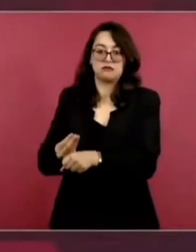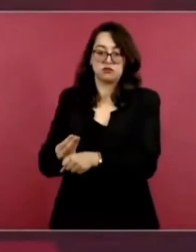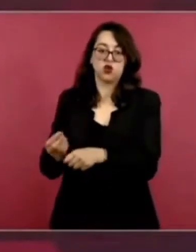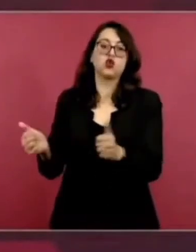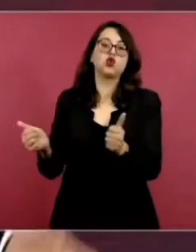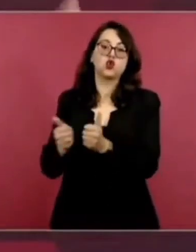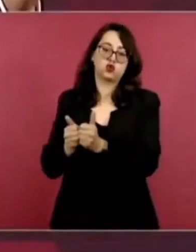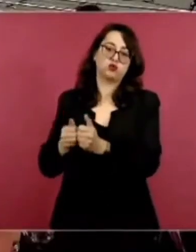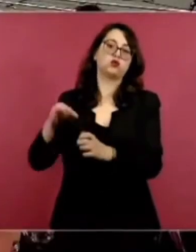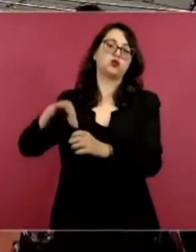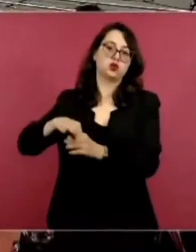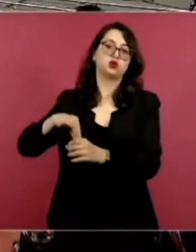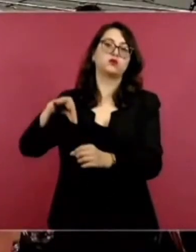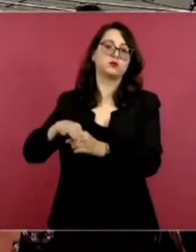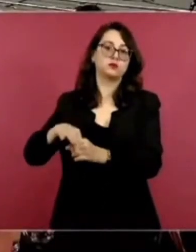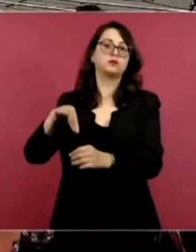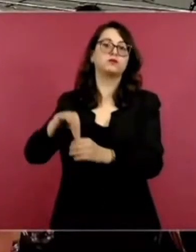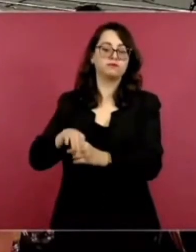que es el pueblo